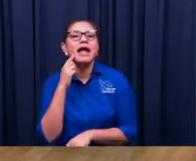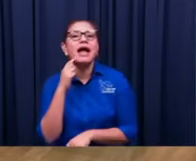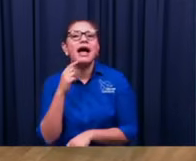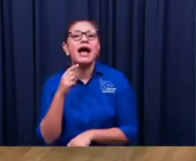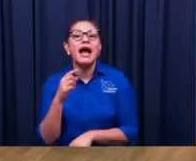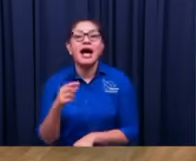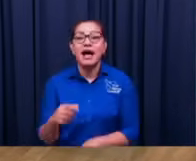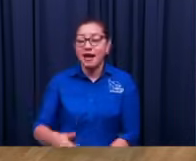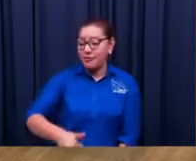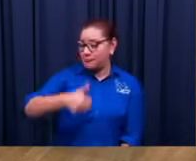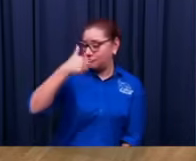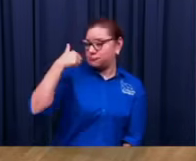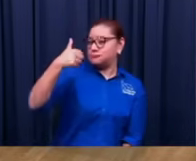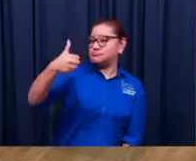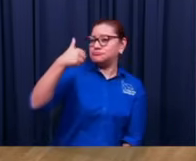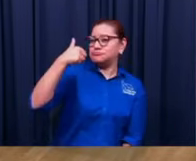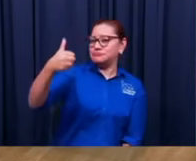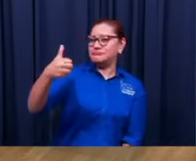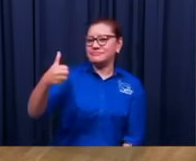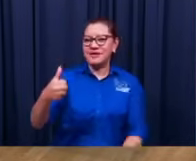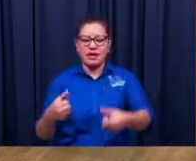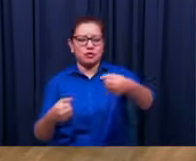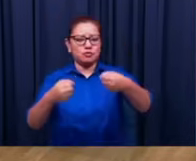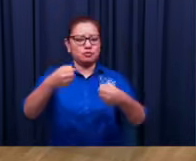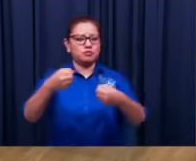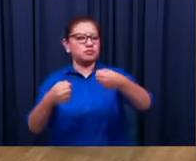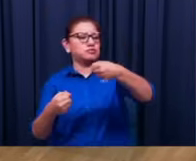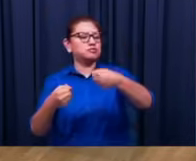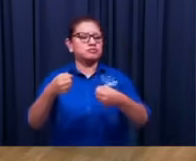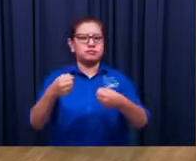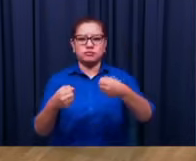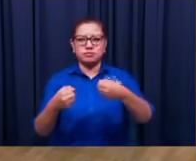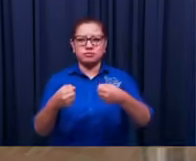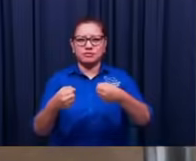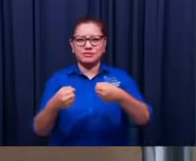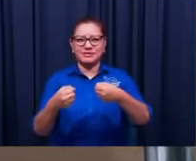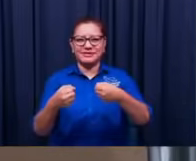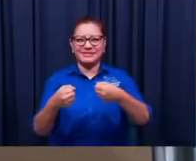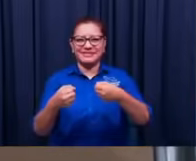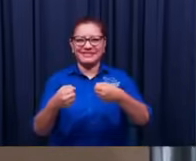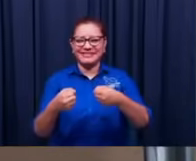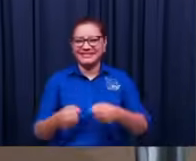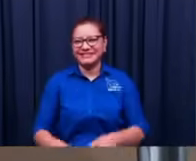¡Ja! Re bien. Bueno, pero primero Dios.